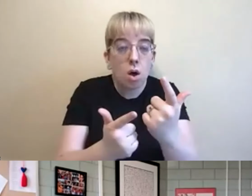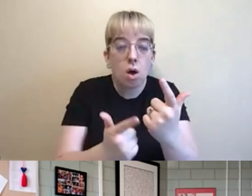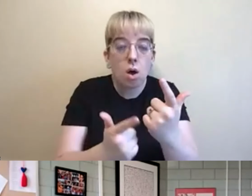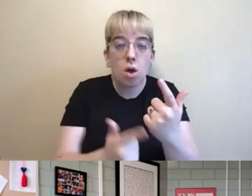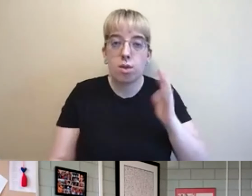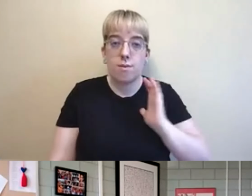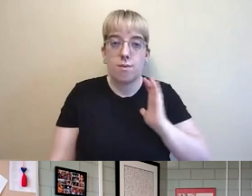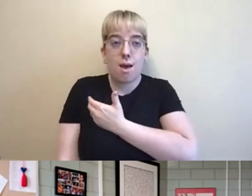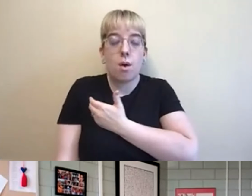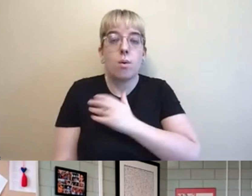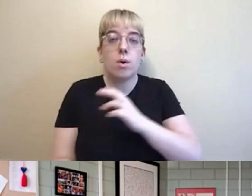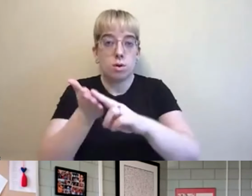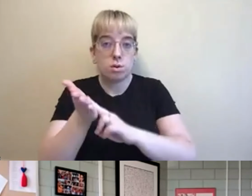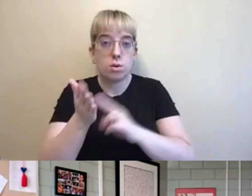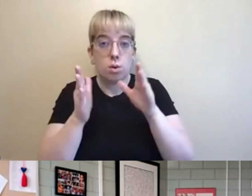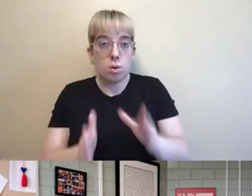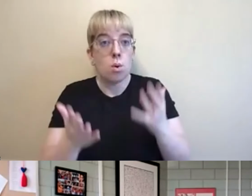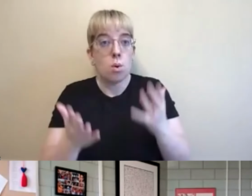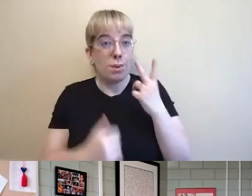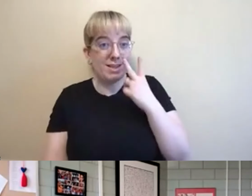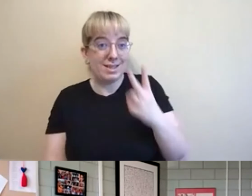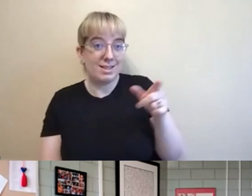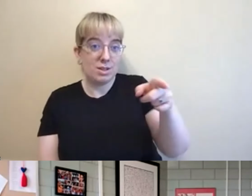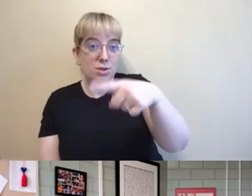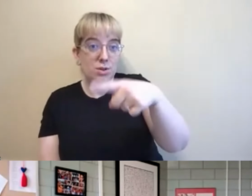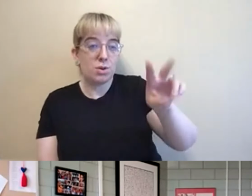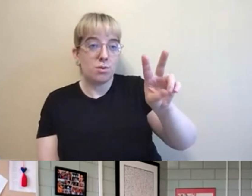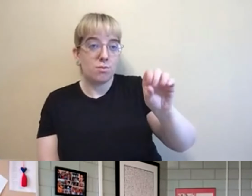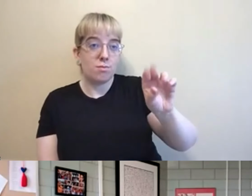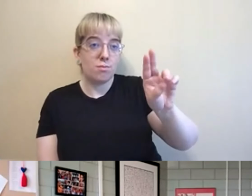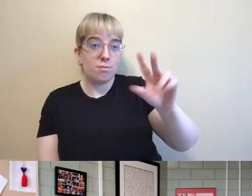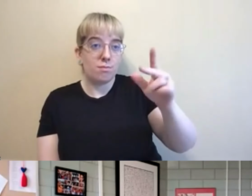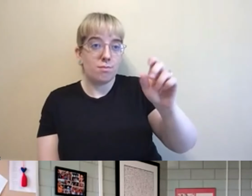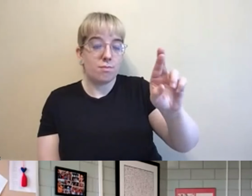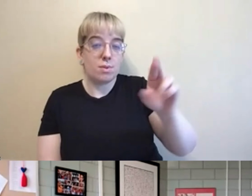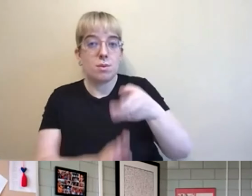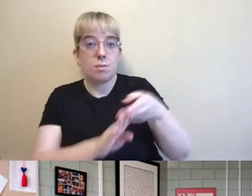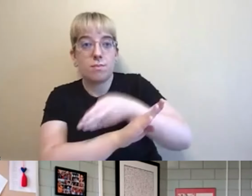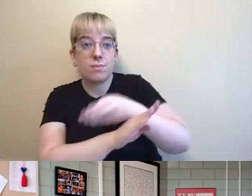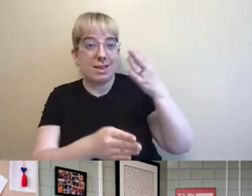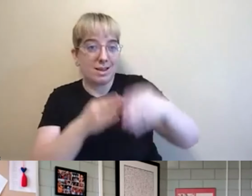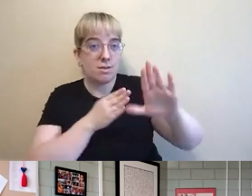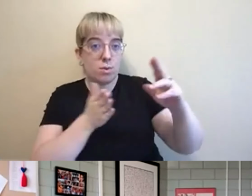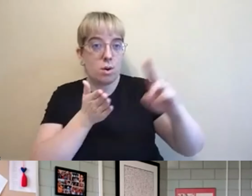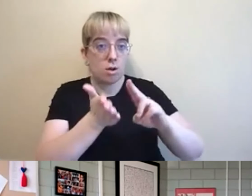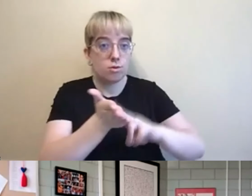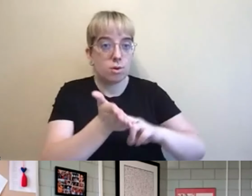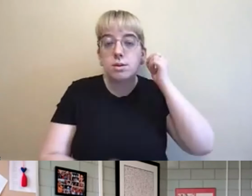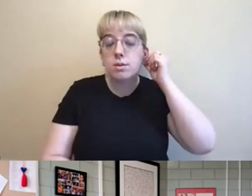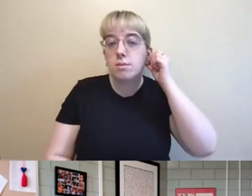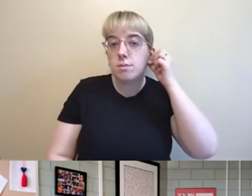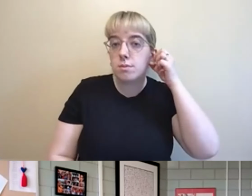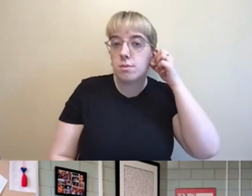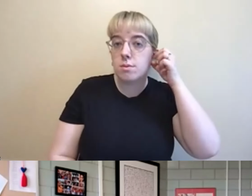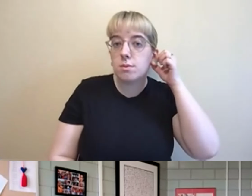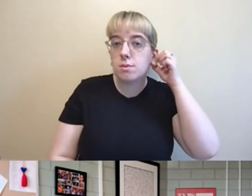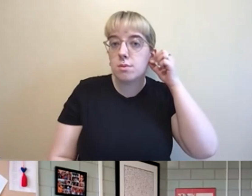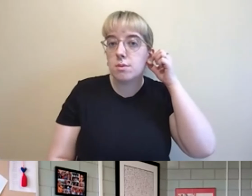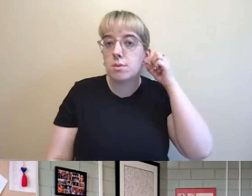Para algunos, si no todos los contratos, queremos ver la facturación. No queremos que